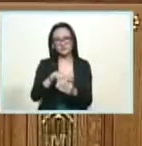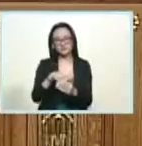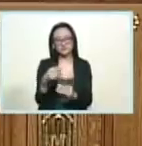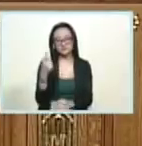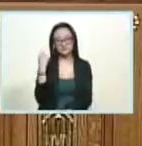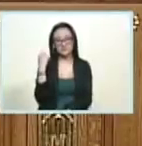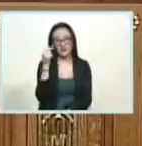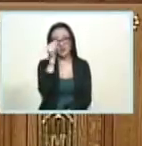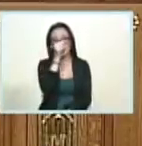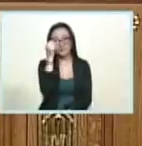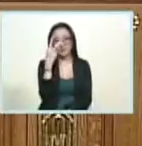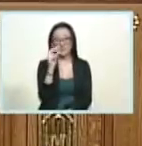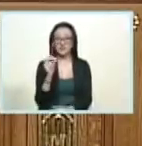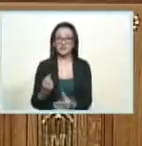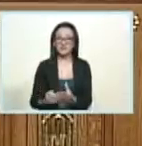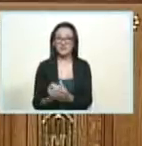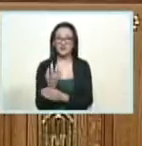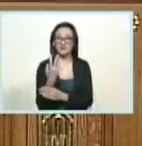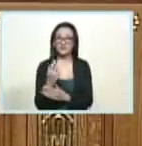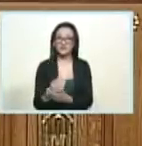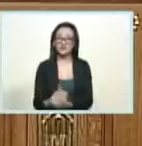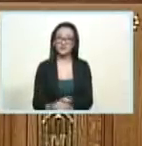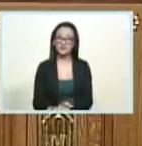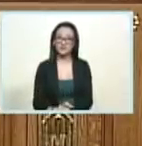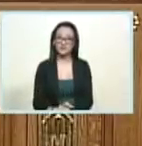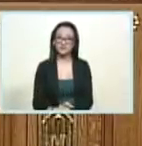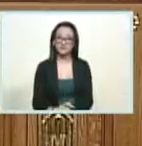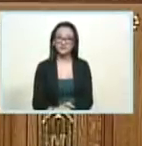el pasado domingo 20 de mayo